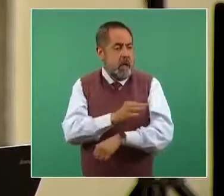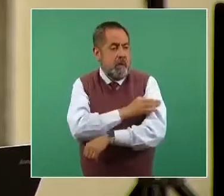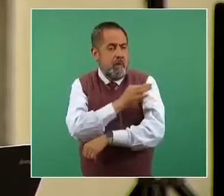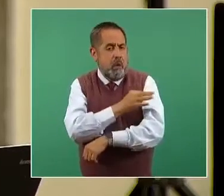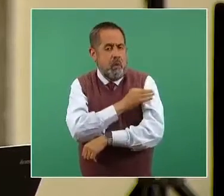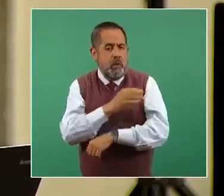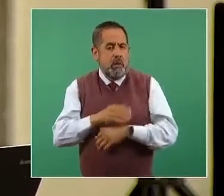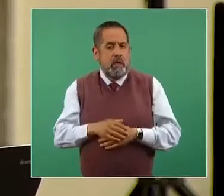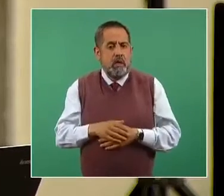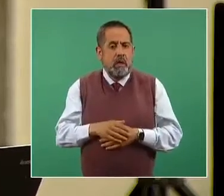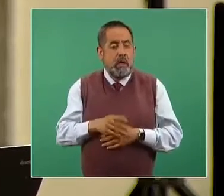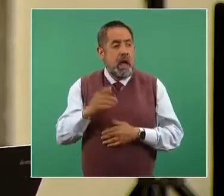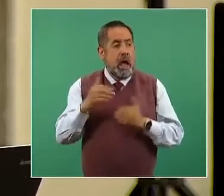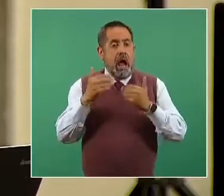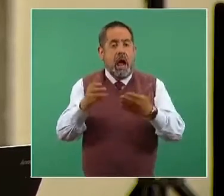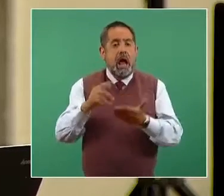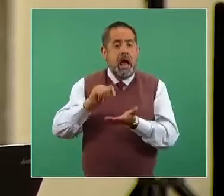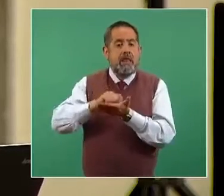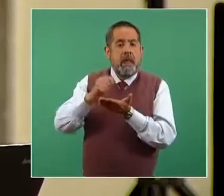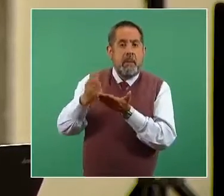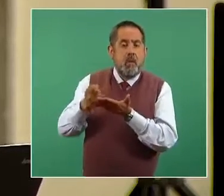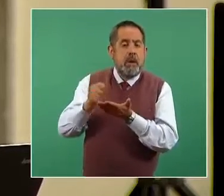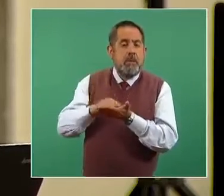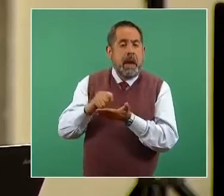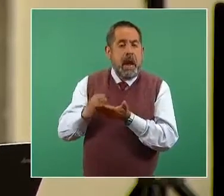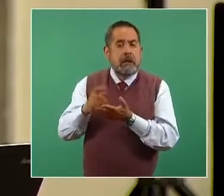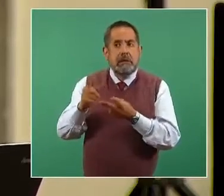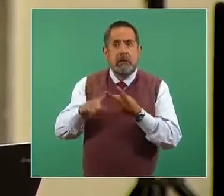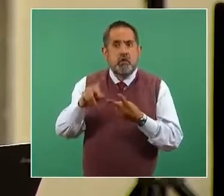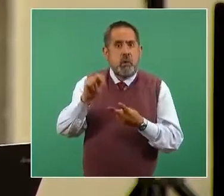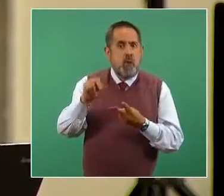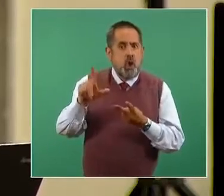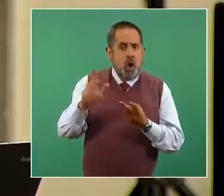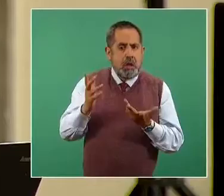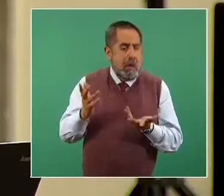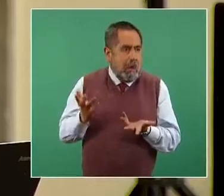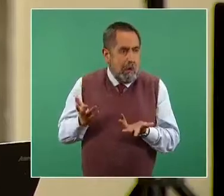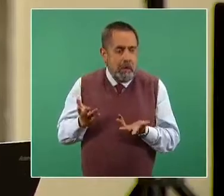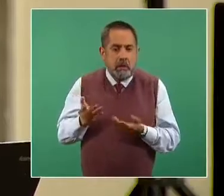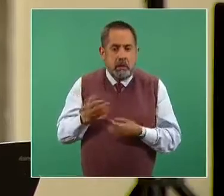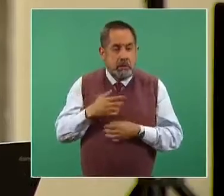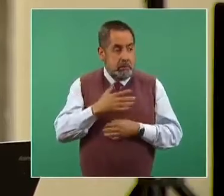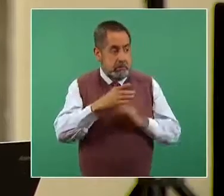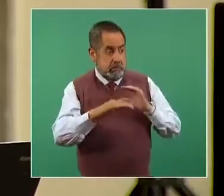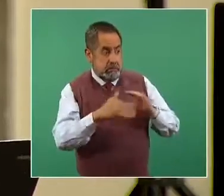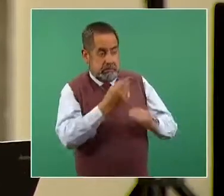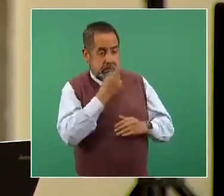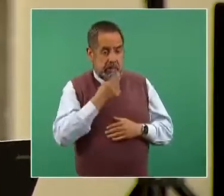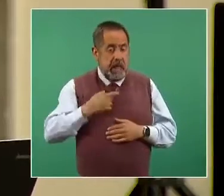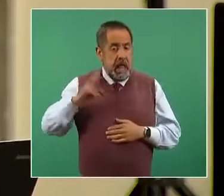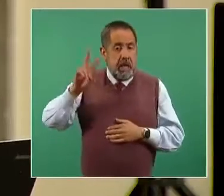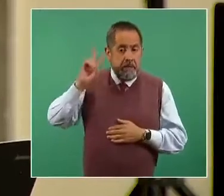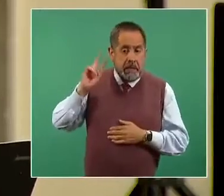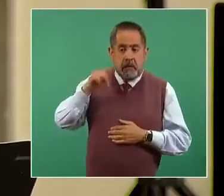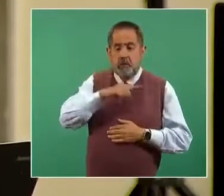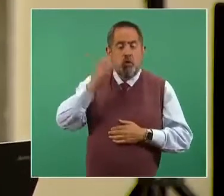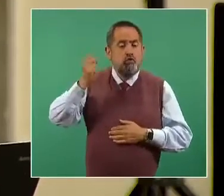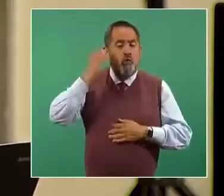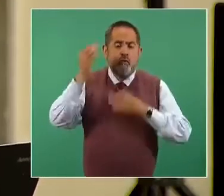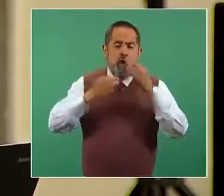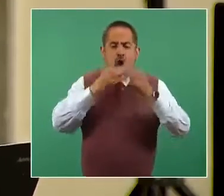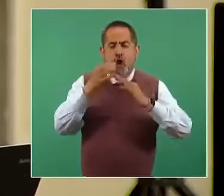llegaron a los gobiernos de Tamaulipas y de Nuevo León. La última información que nosotros tuvimos del viernes fue una conferencia